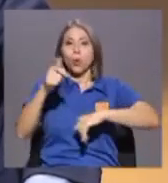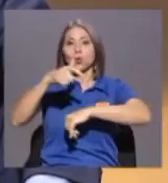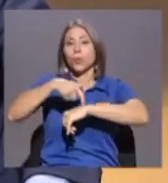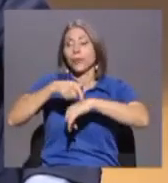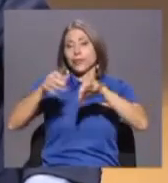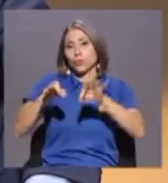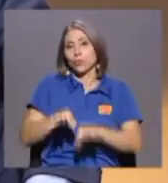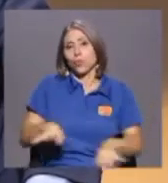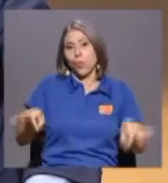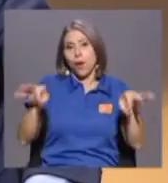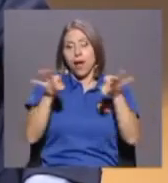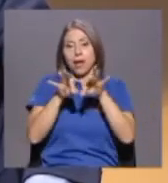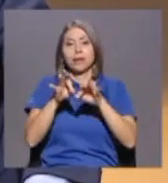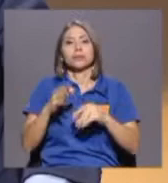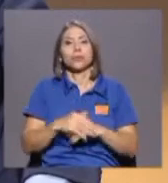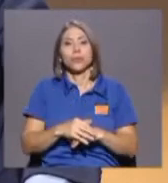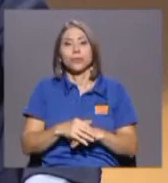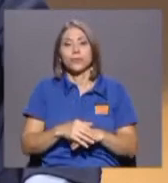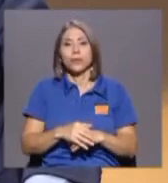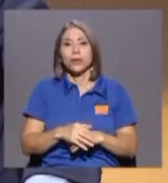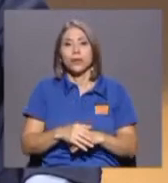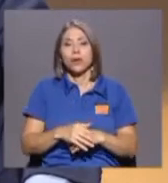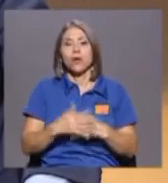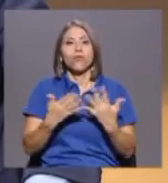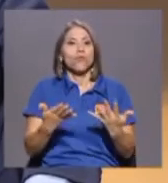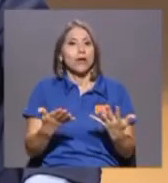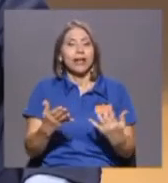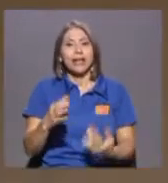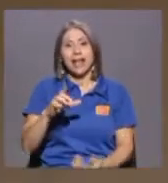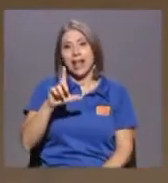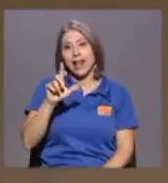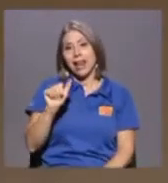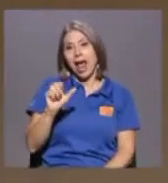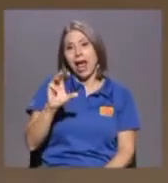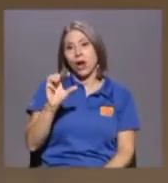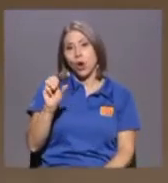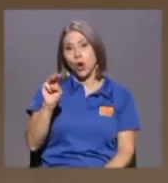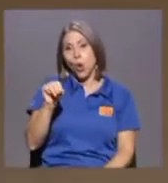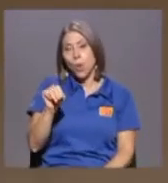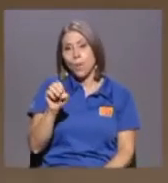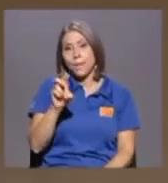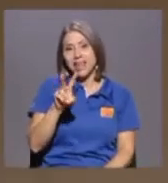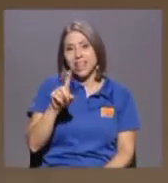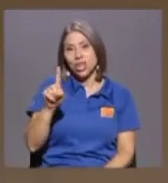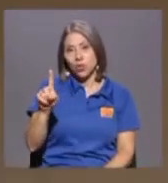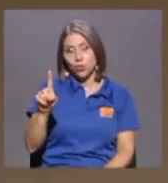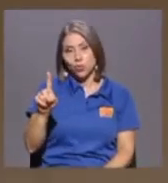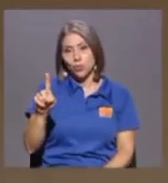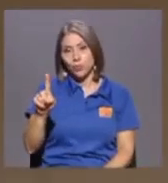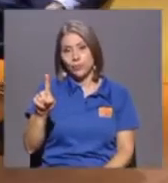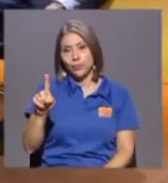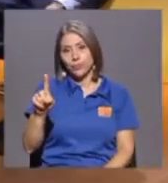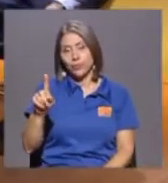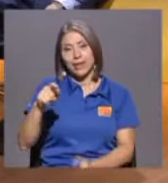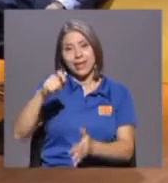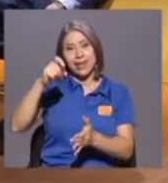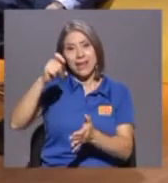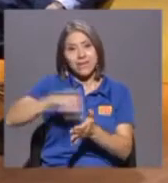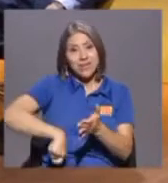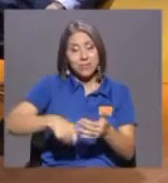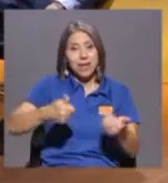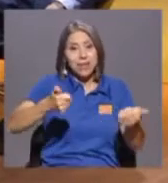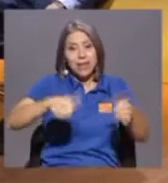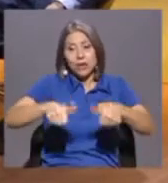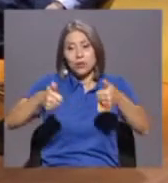fue la COP21 y la firma de los acuerdos